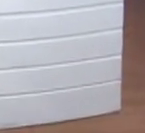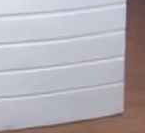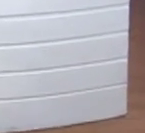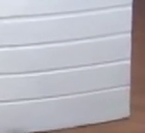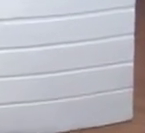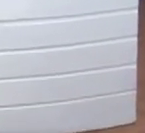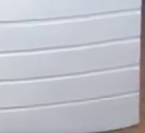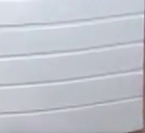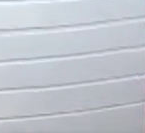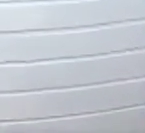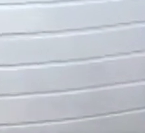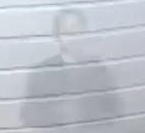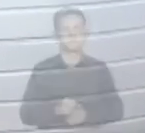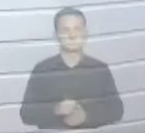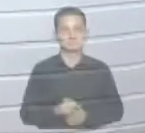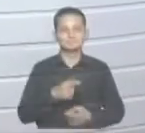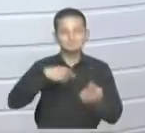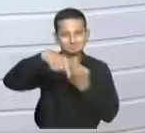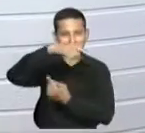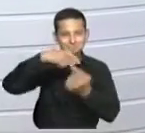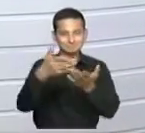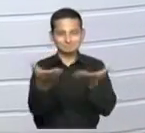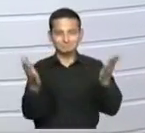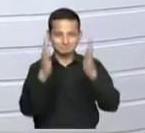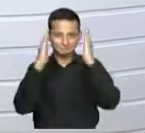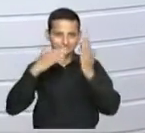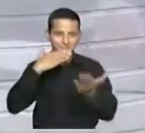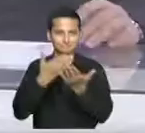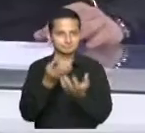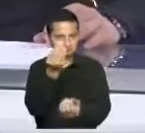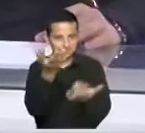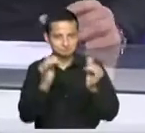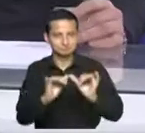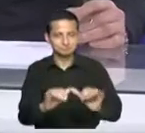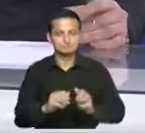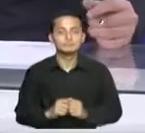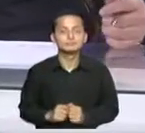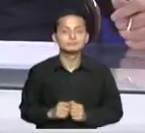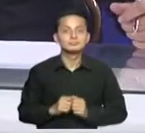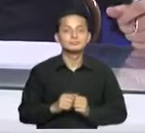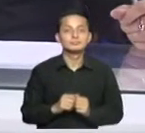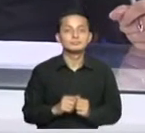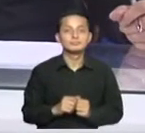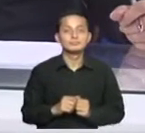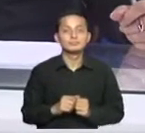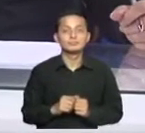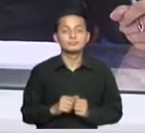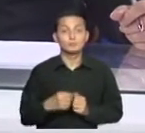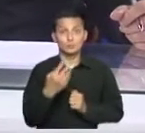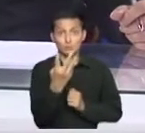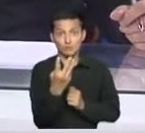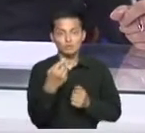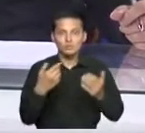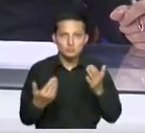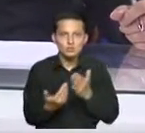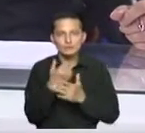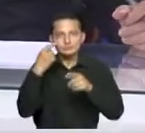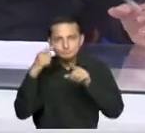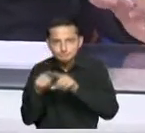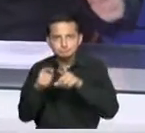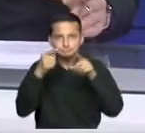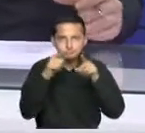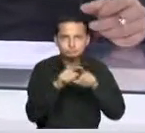Estamos de vuelta. Gracias por continuar con nosotros. Seguimos informando. Se crearon 4 consorcios para la oferta de